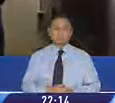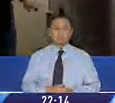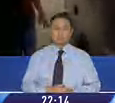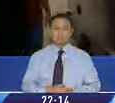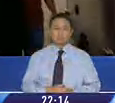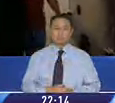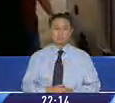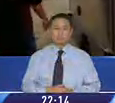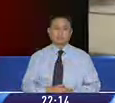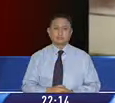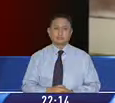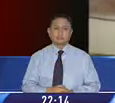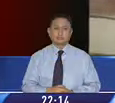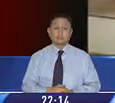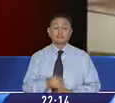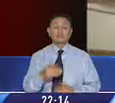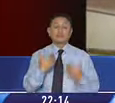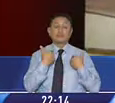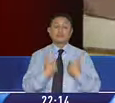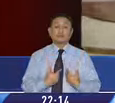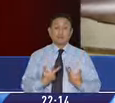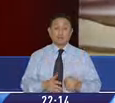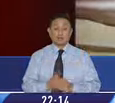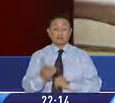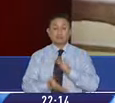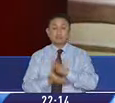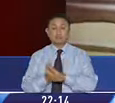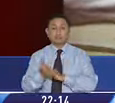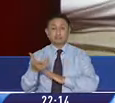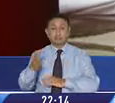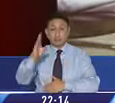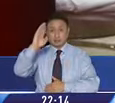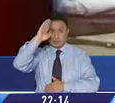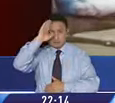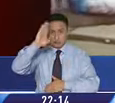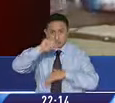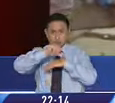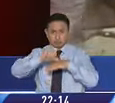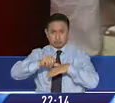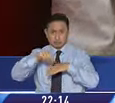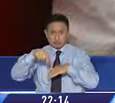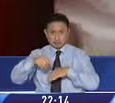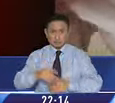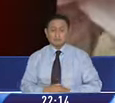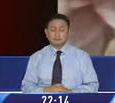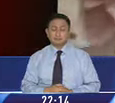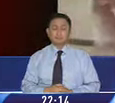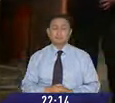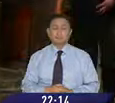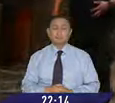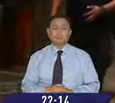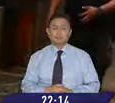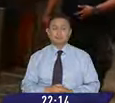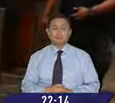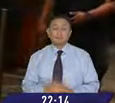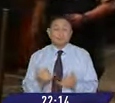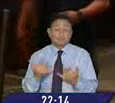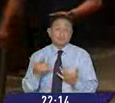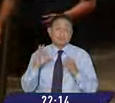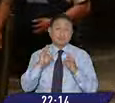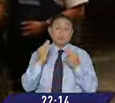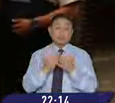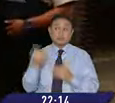presunto femicidio. El cuerpo fue llevado hasta la unidad de patología forense para que se le realice la autopsia, a la espera de que los